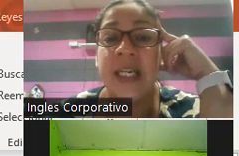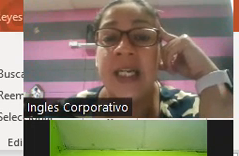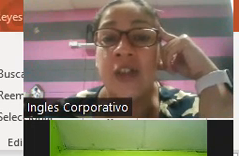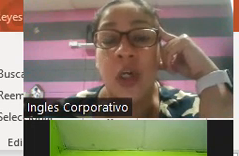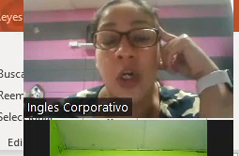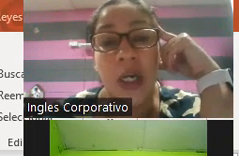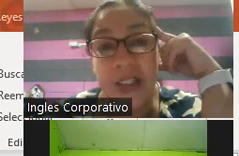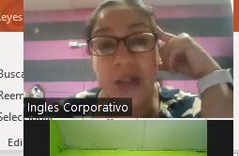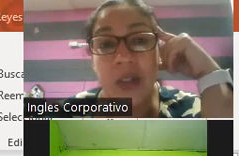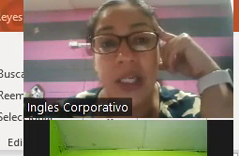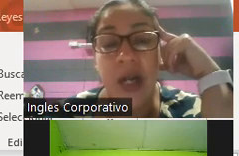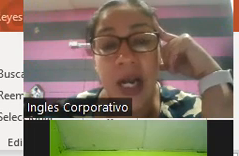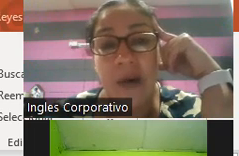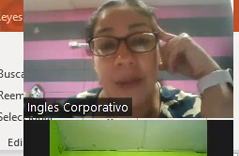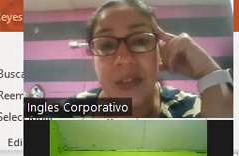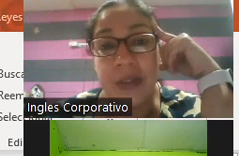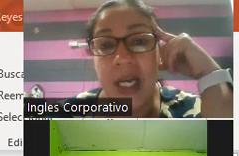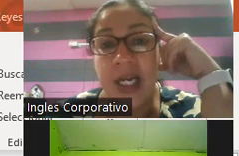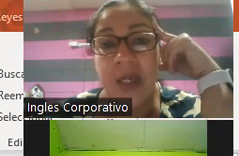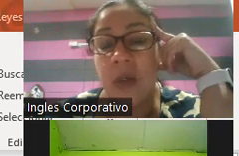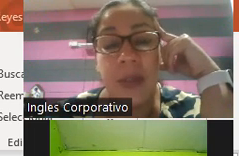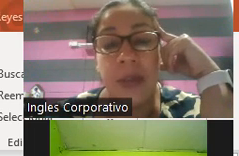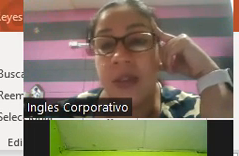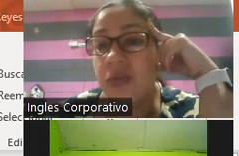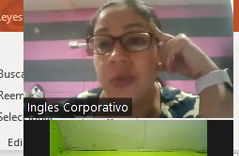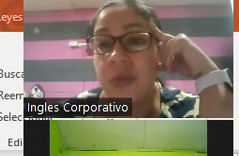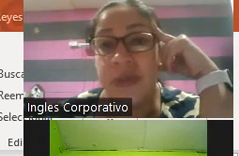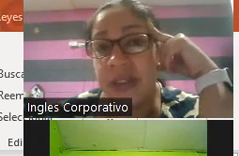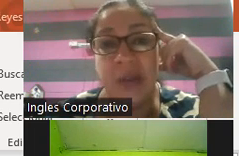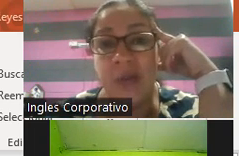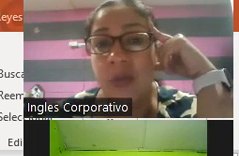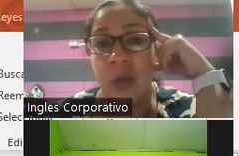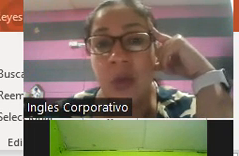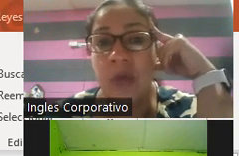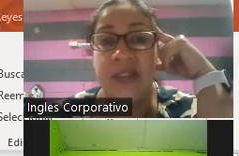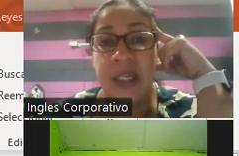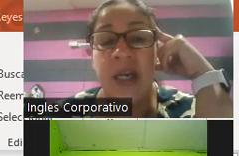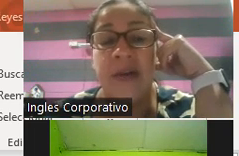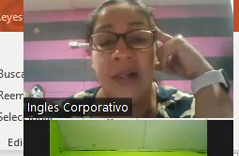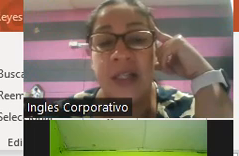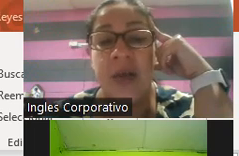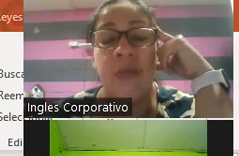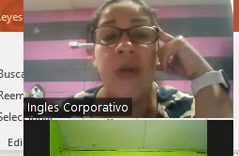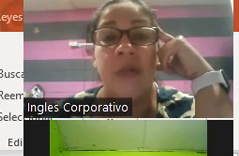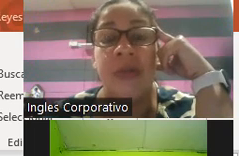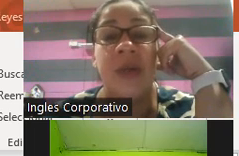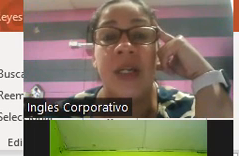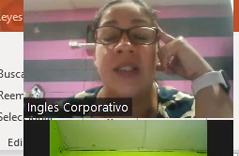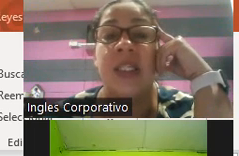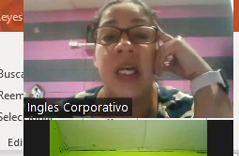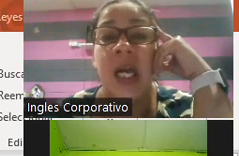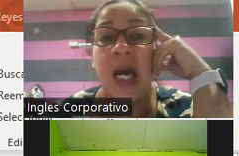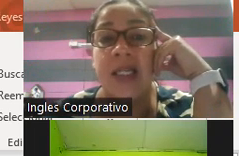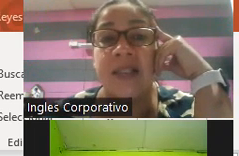decir todo esto que yo Les acabo de mencionar Es un complemento superfuerte para el módulo uno así que de verdad los animo y los invito a